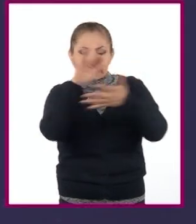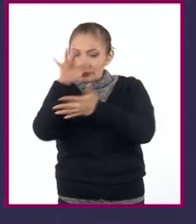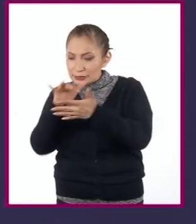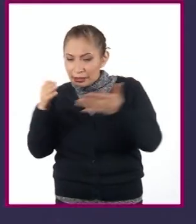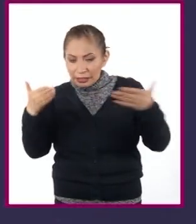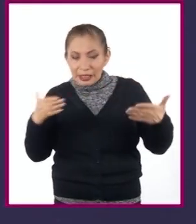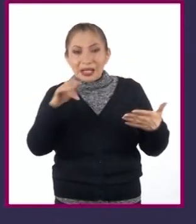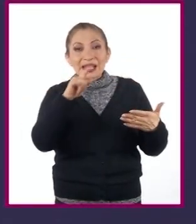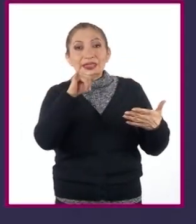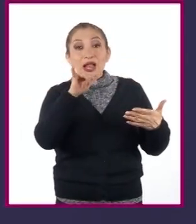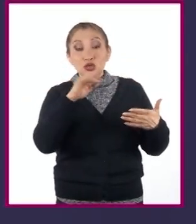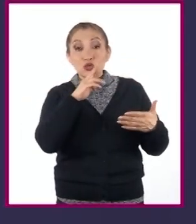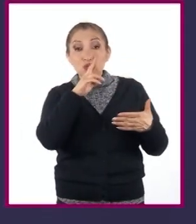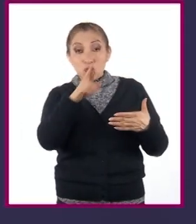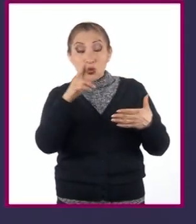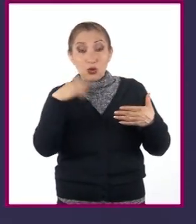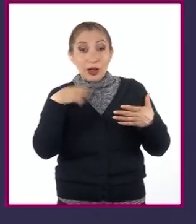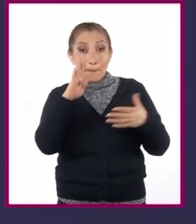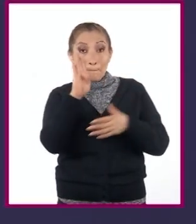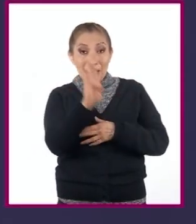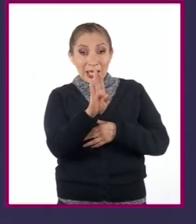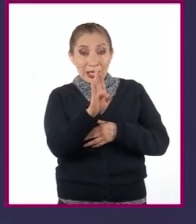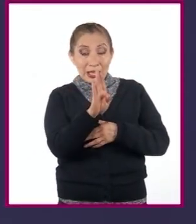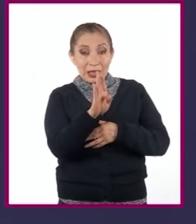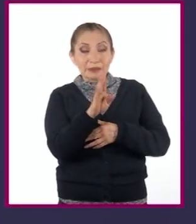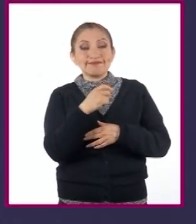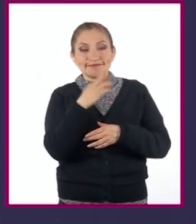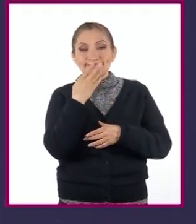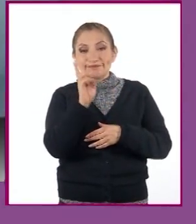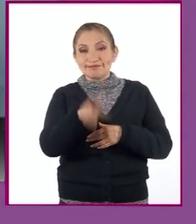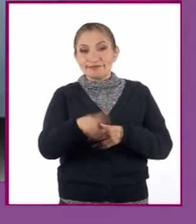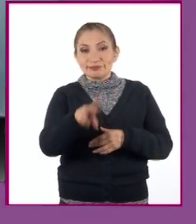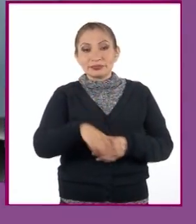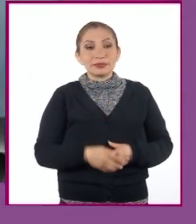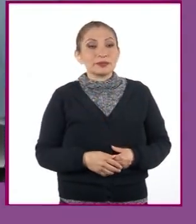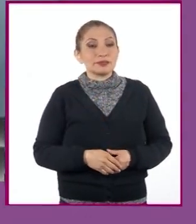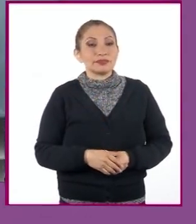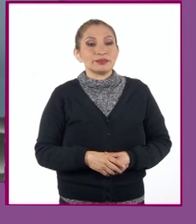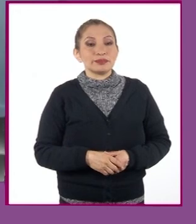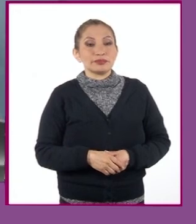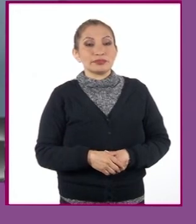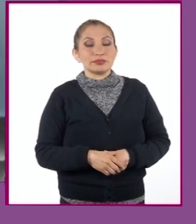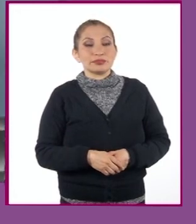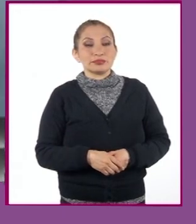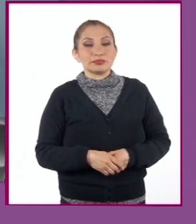literarios? Si respondieron la opción B, es correcto.